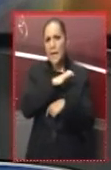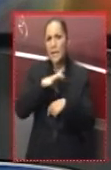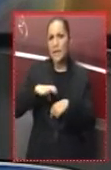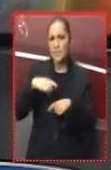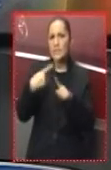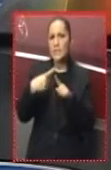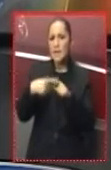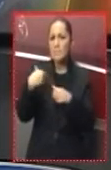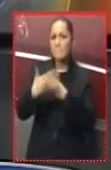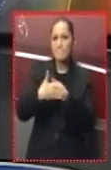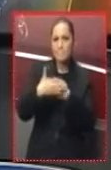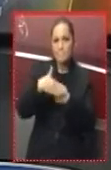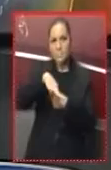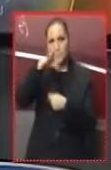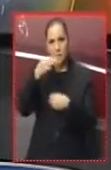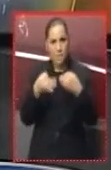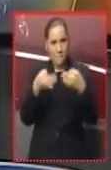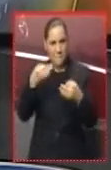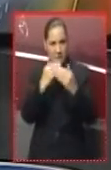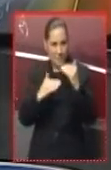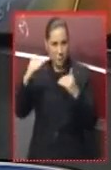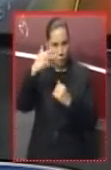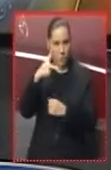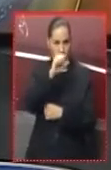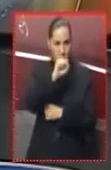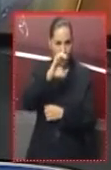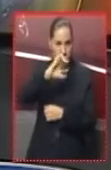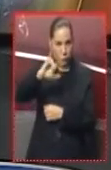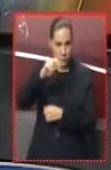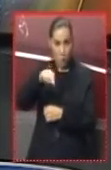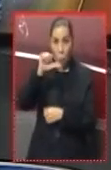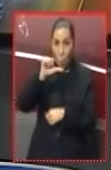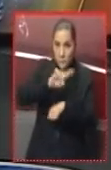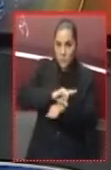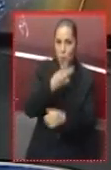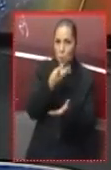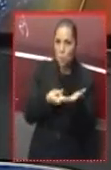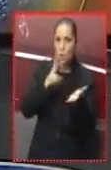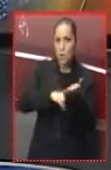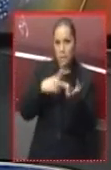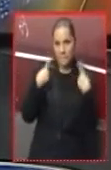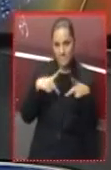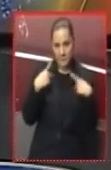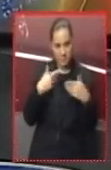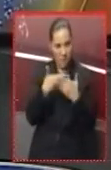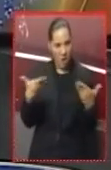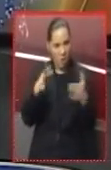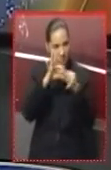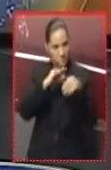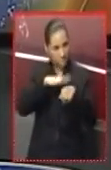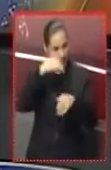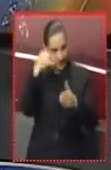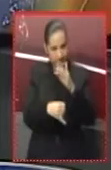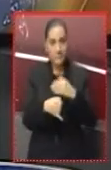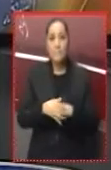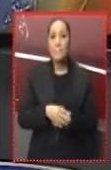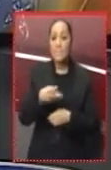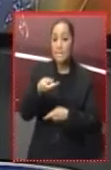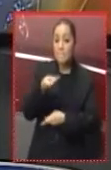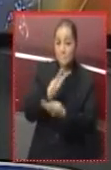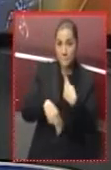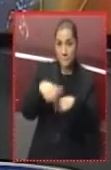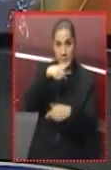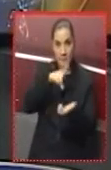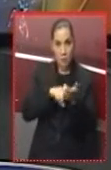Corte de Justicia de la Nación. Hoy se vivió una doble jornada. Vamos con todos los detalles. Compareció ante la Comisión de Justicia Jaime